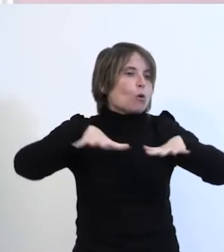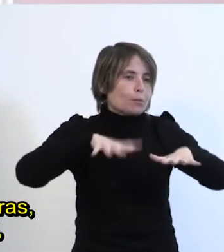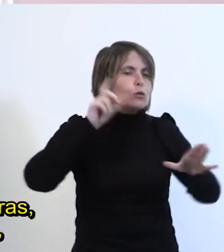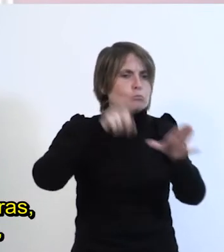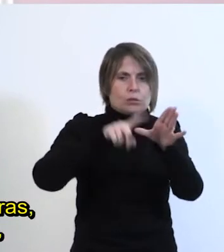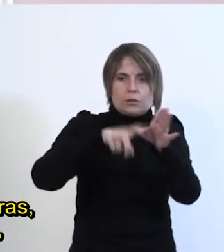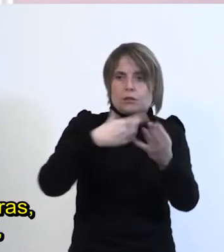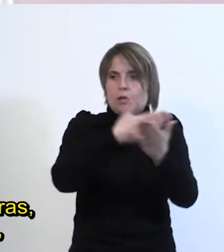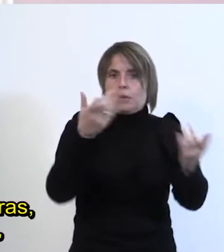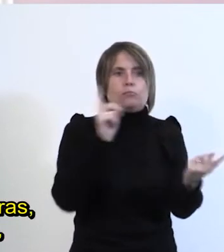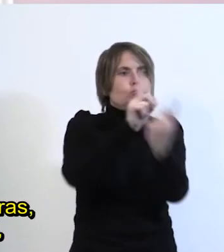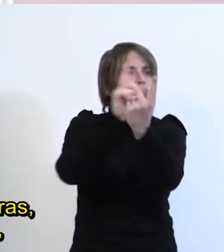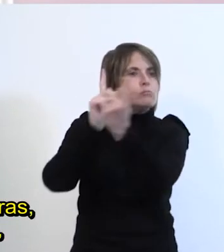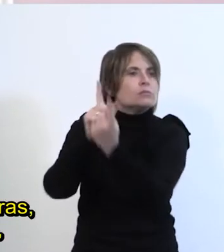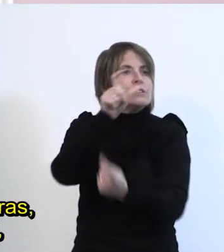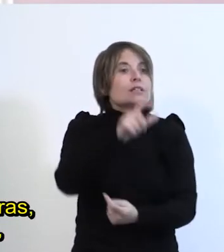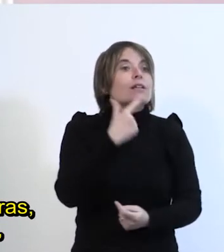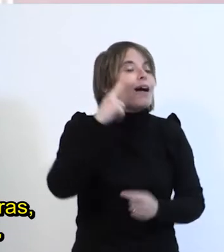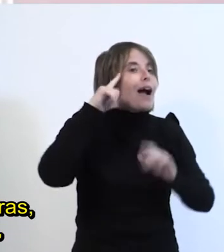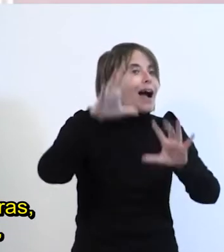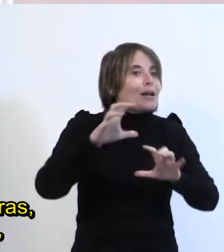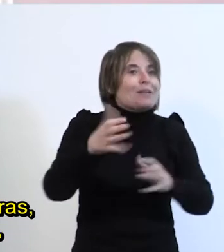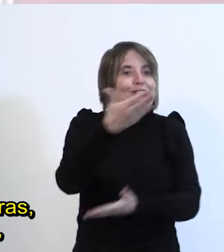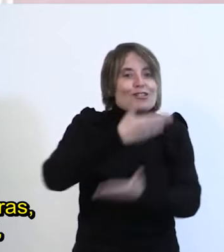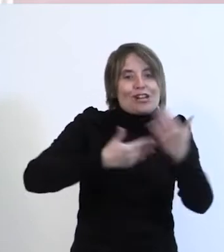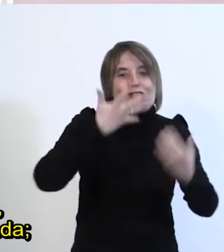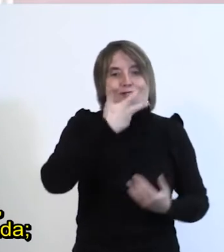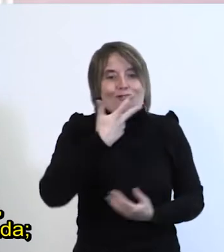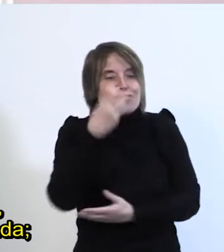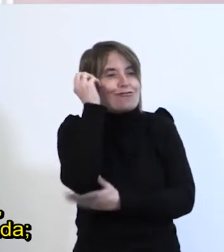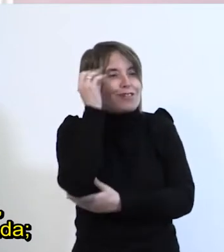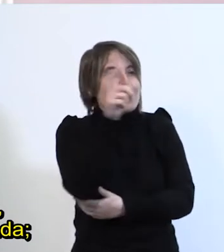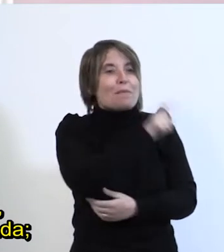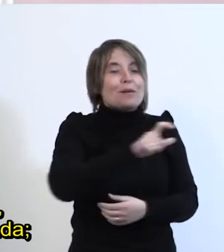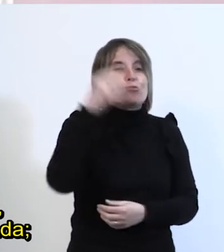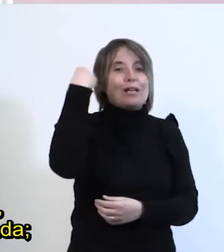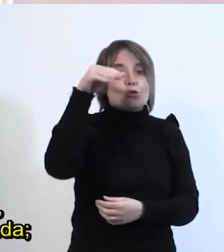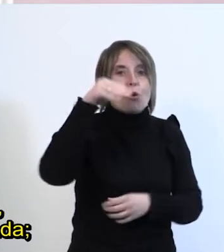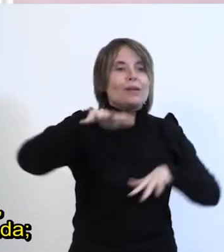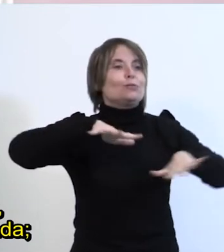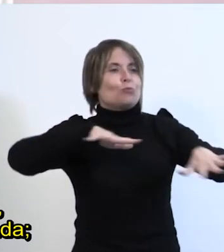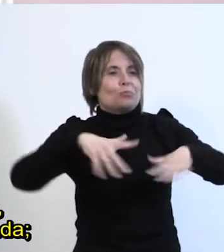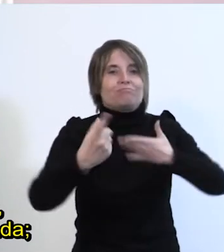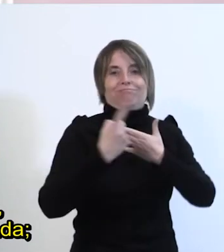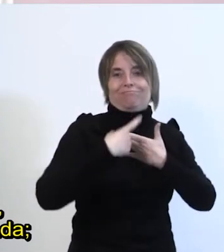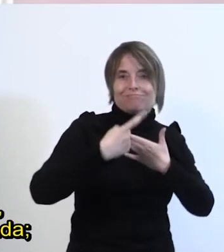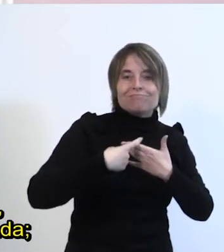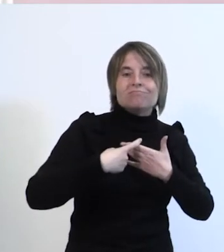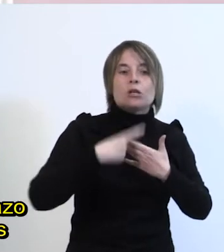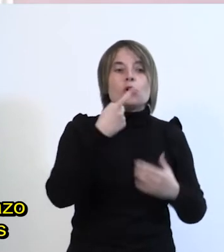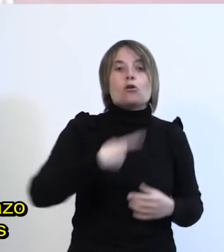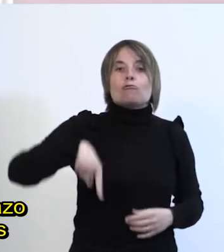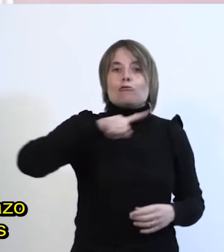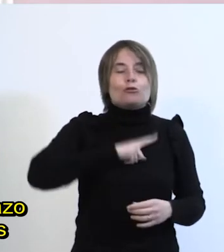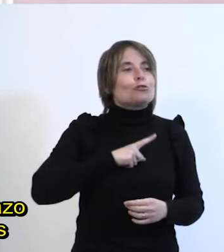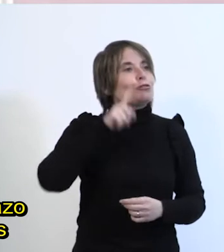en los que participas, incluso con las gentes que te encuentras, te dicen que han aprendido de ti, que te conocieron en una charla, que hay mucha gente joven implicada. Nosotras